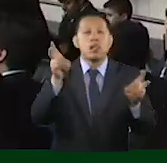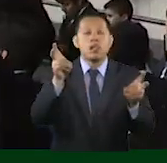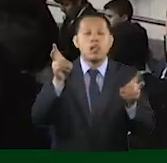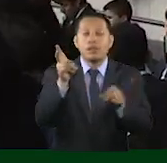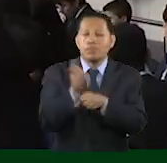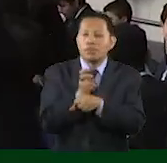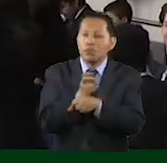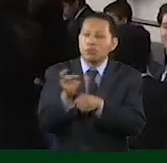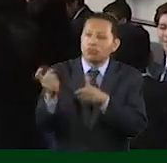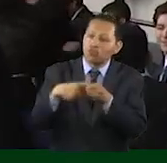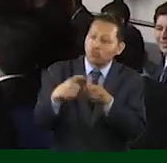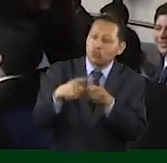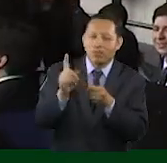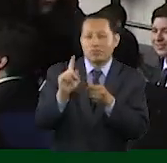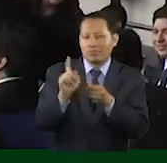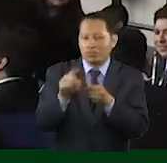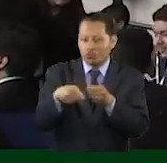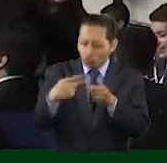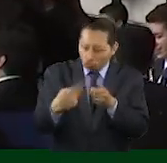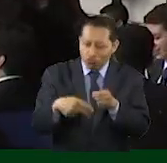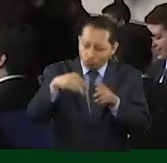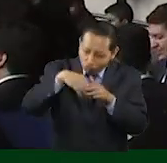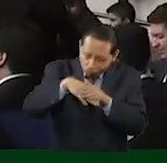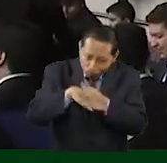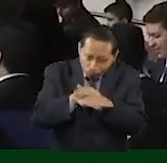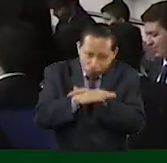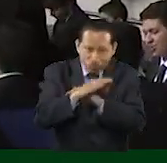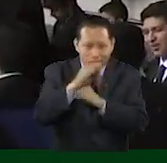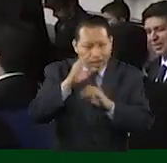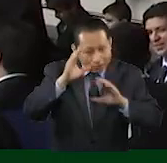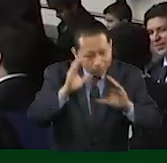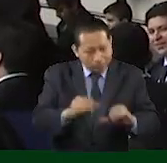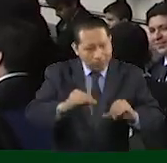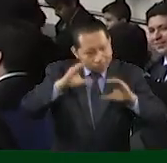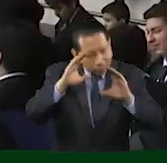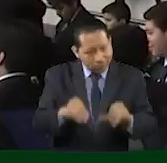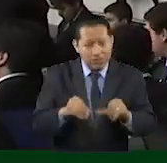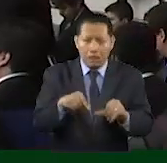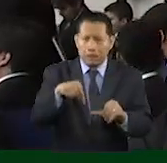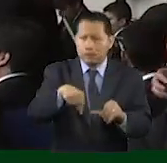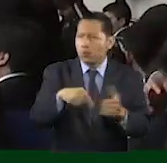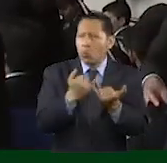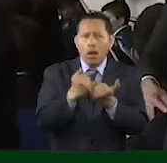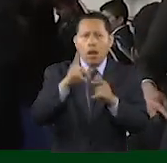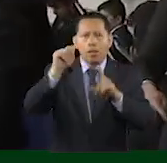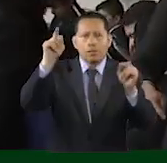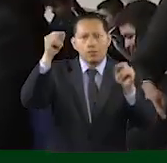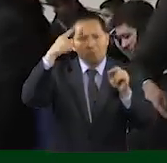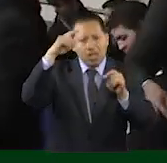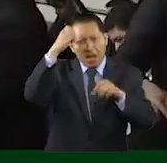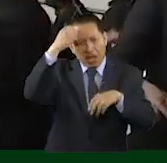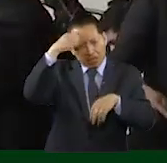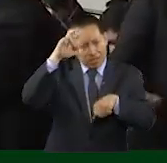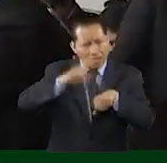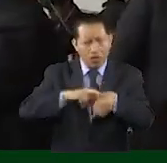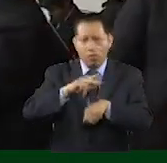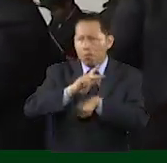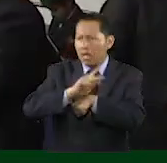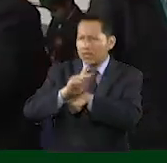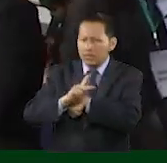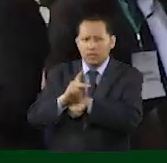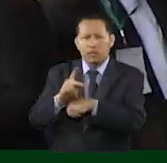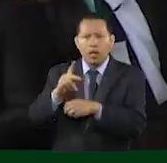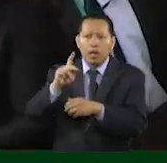lado. Y de esta orquesta han salido personas para irse a estudiar al extranjero y becados en algunas instituciones educativas.